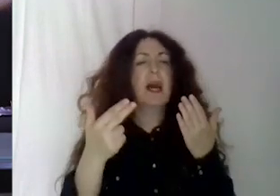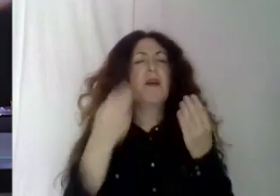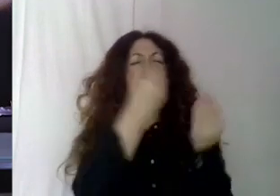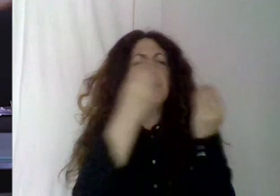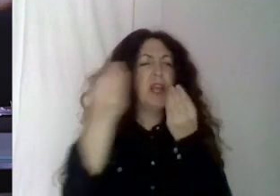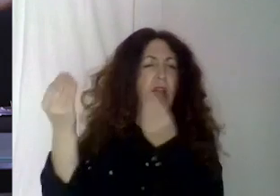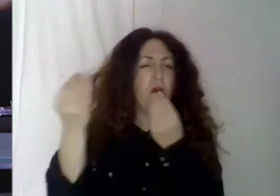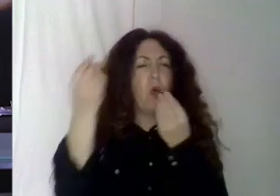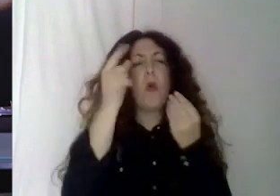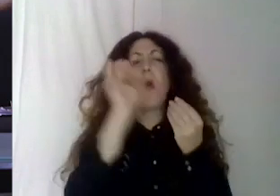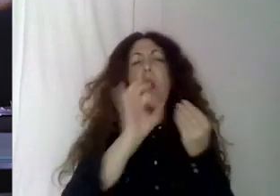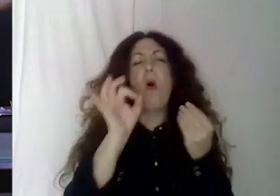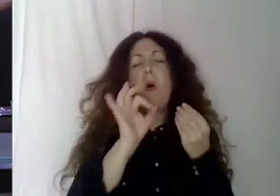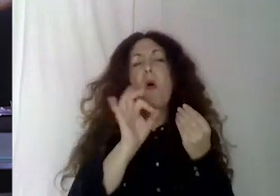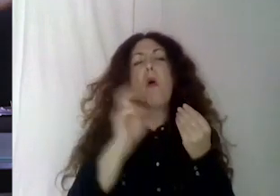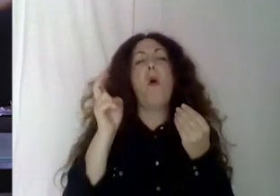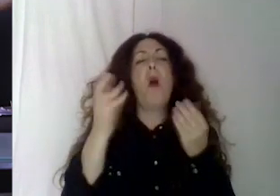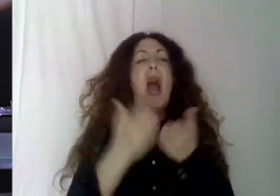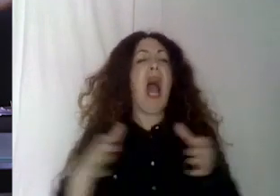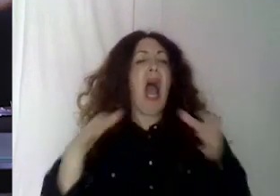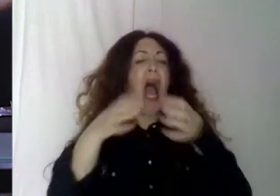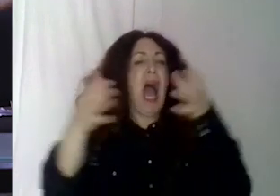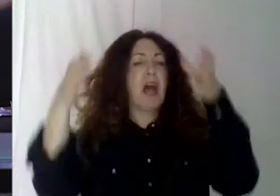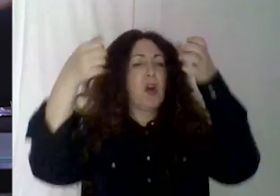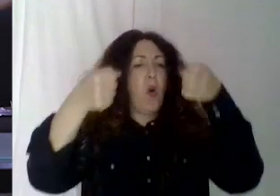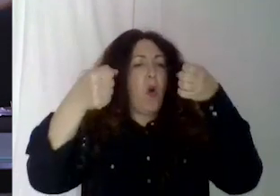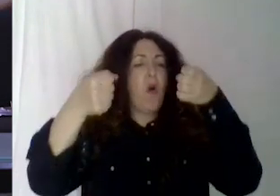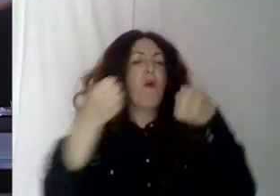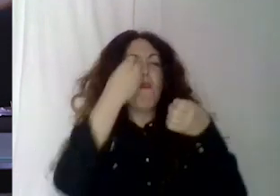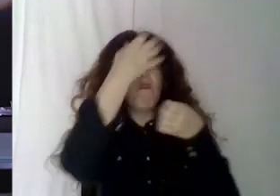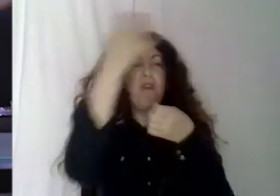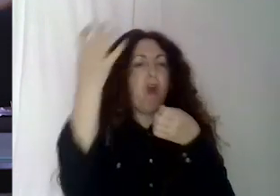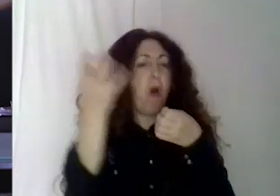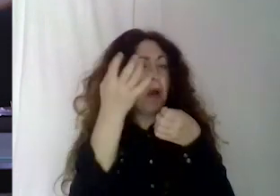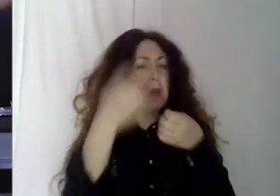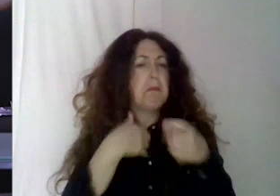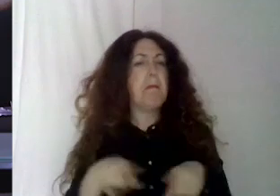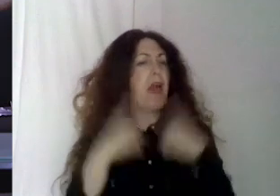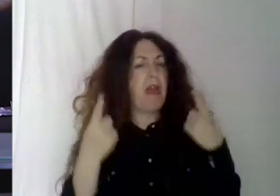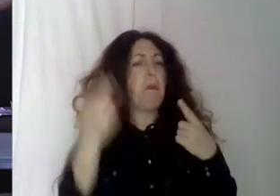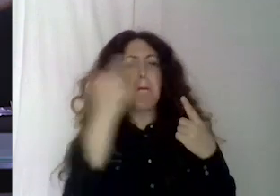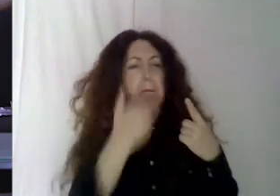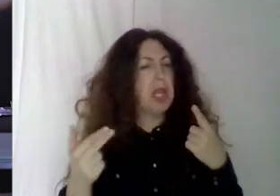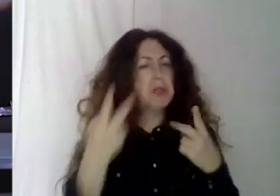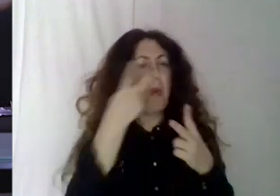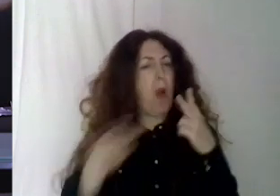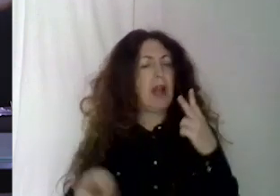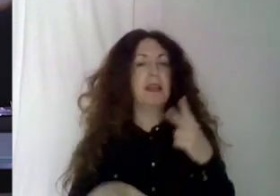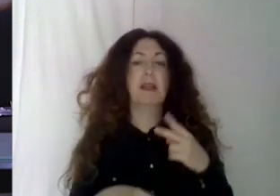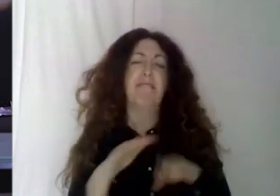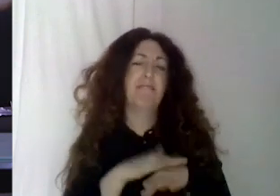La arrogancia en el sentido de la conciencia de su propio talento estaba por encima de cualquier circunstancia